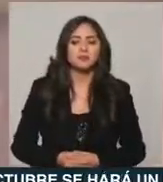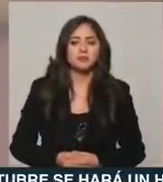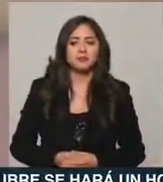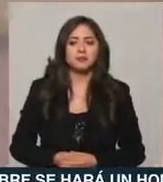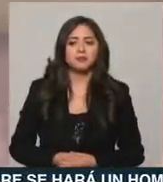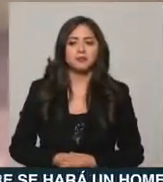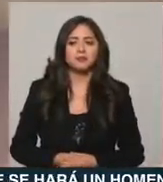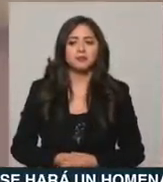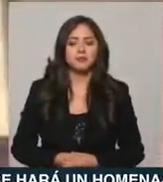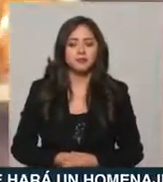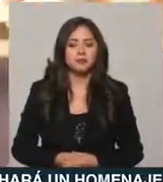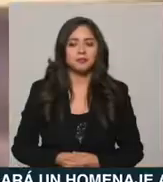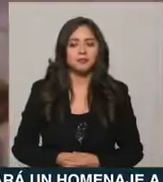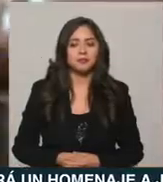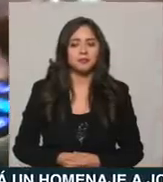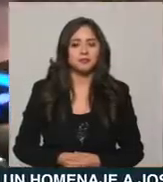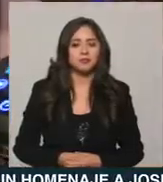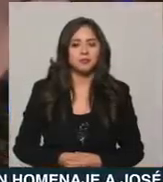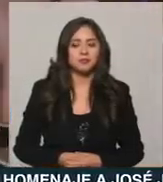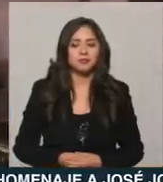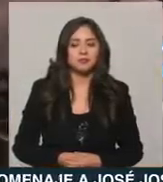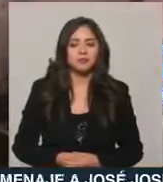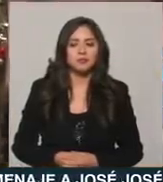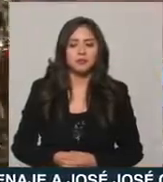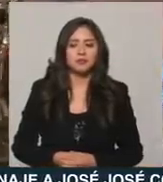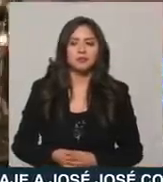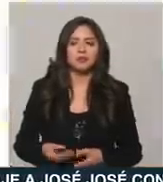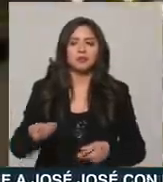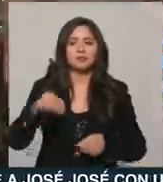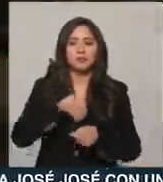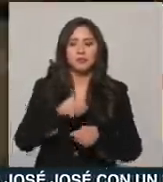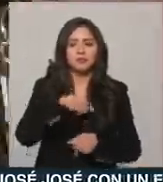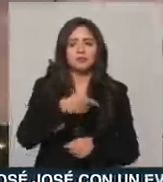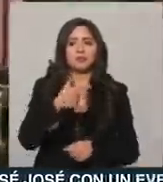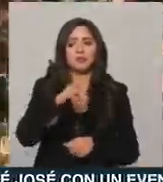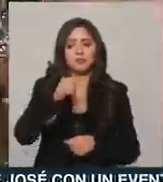Voy a tomar lo que es una goma para esta bebida.